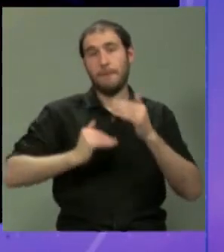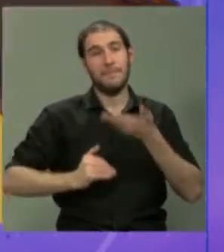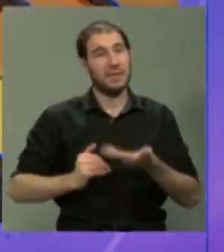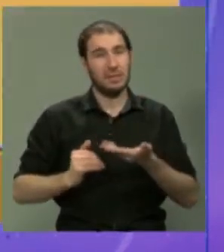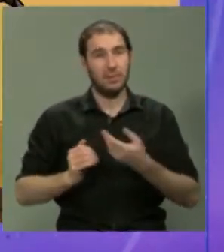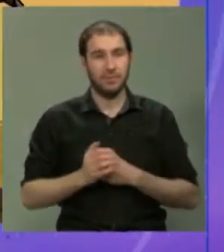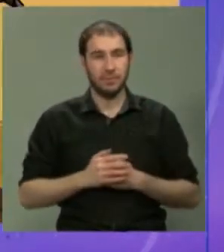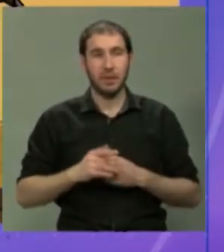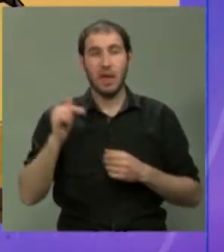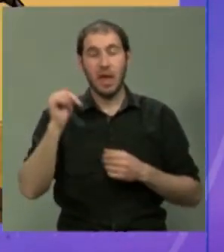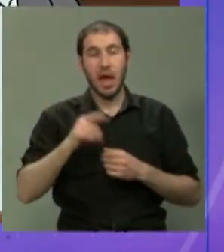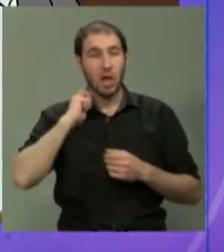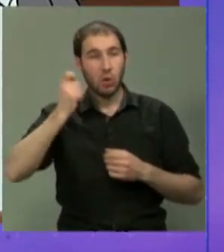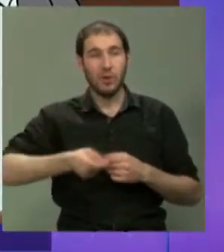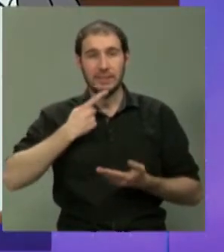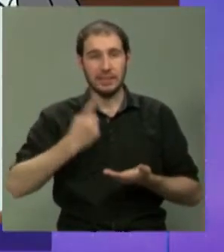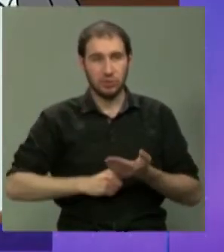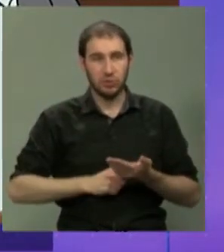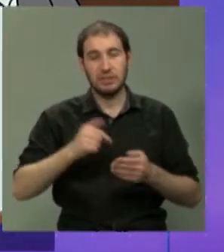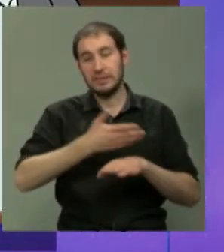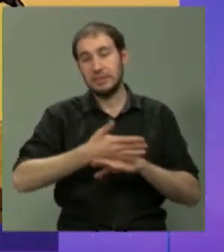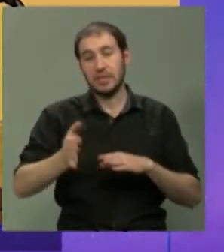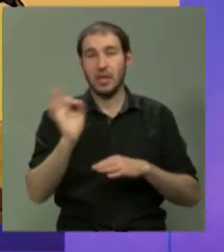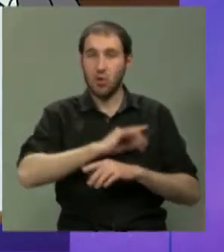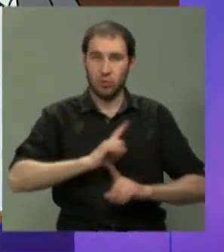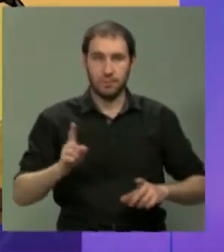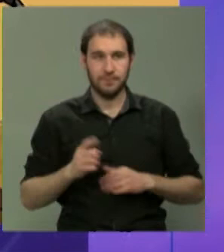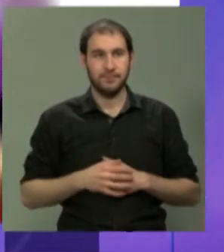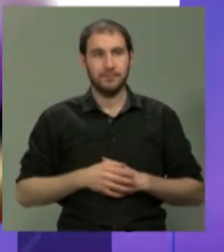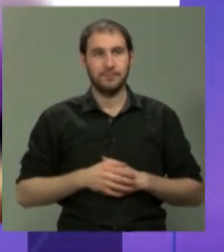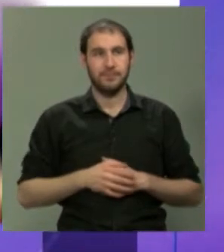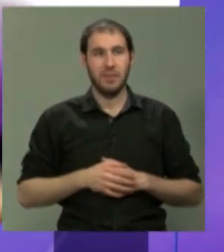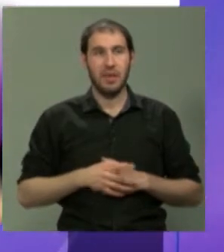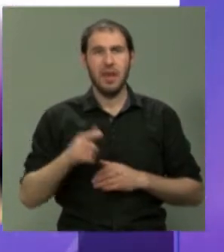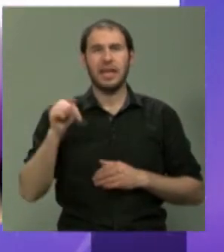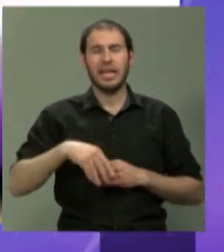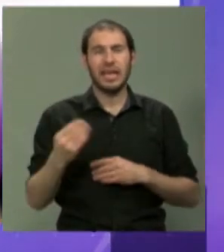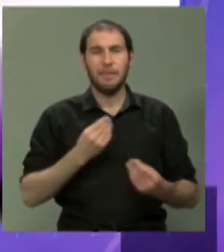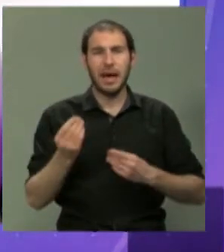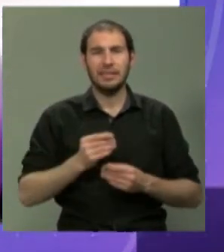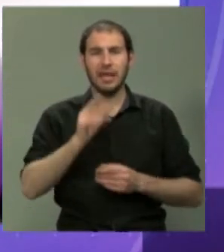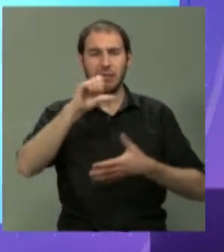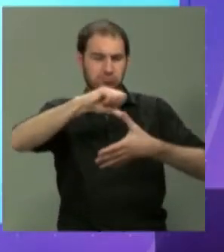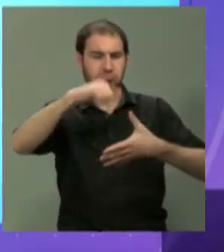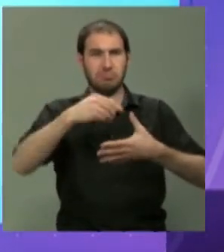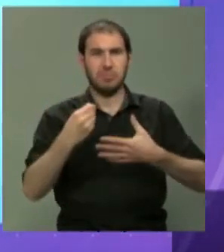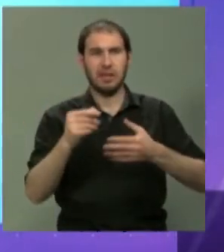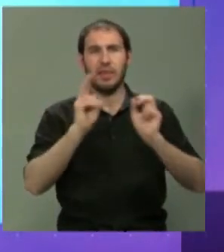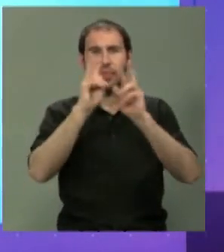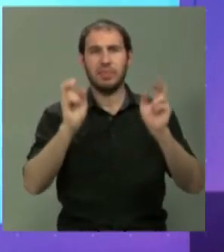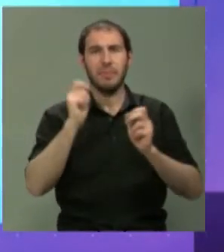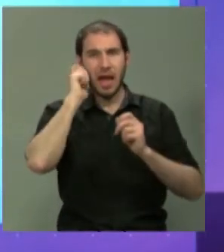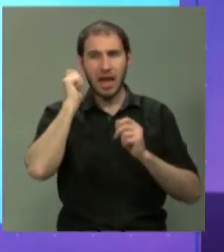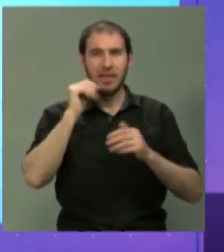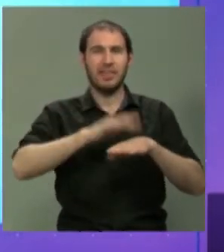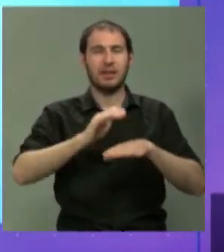mínimo, al cabo del cual el juez decide si continúa o no. ¿Cuál es la situación en el resto de Latinoamérica con respecto a la edad